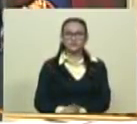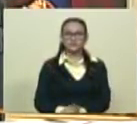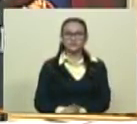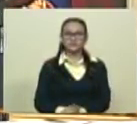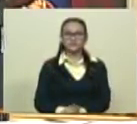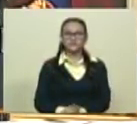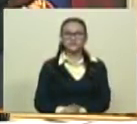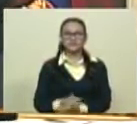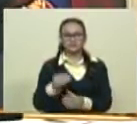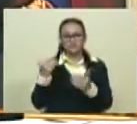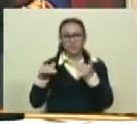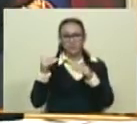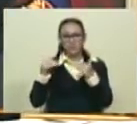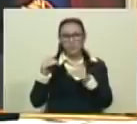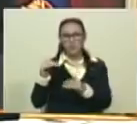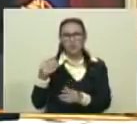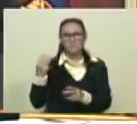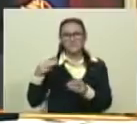Todo esto está lleno de mensajes, miren.